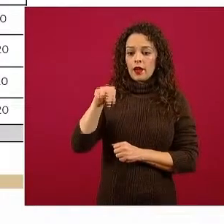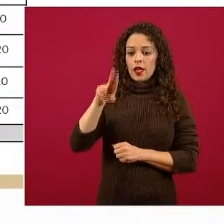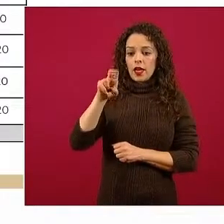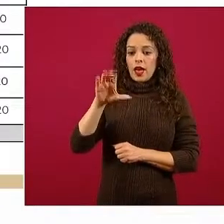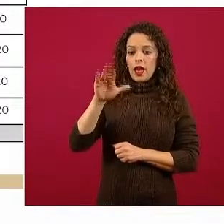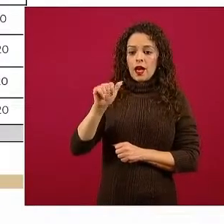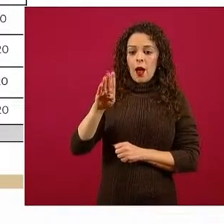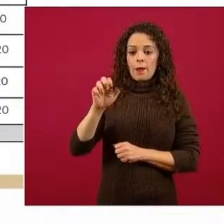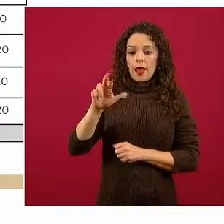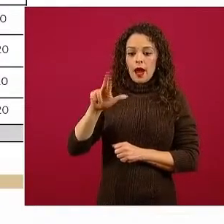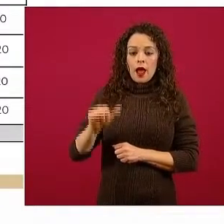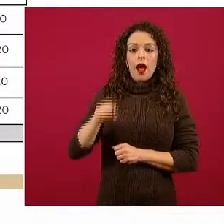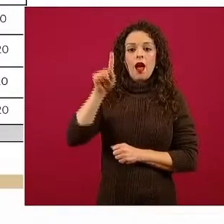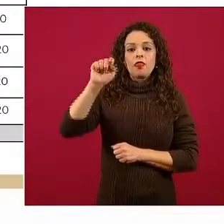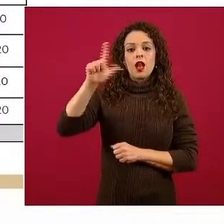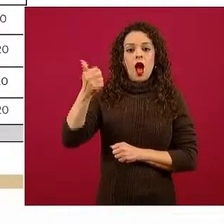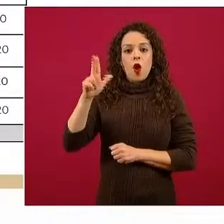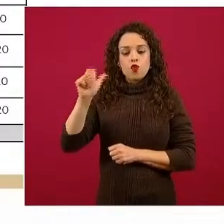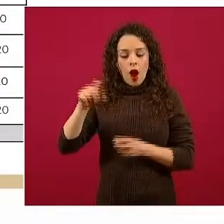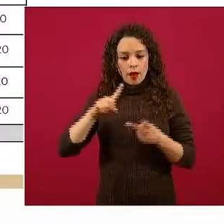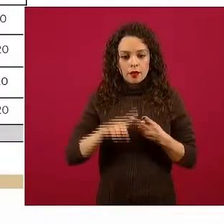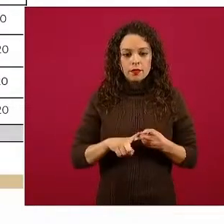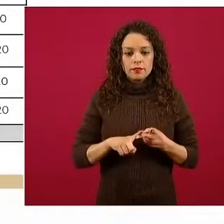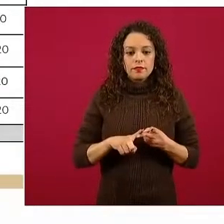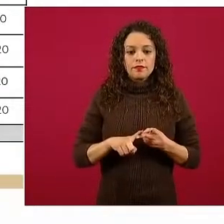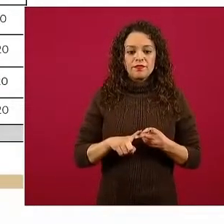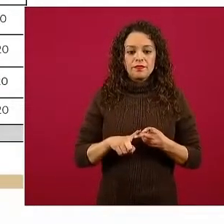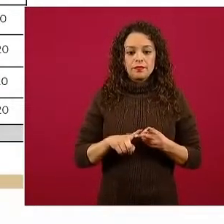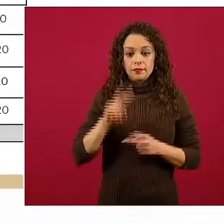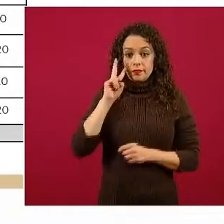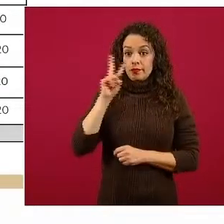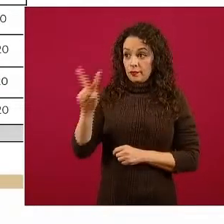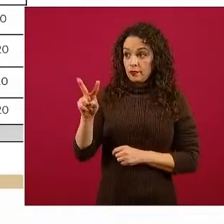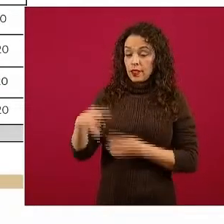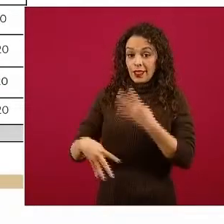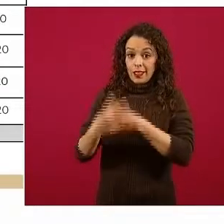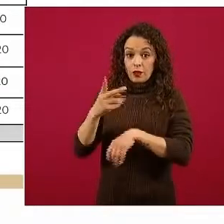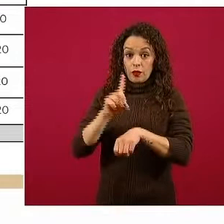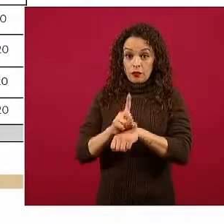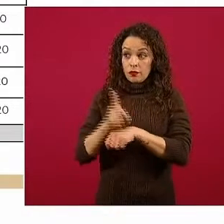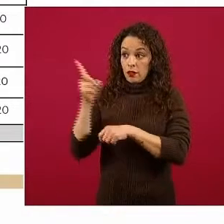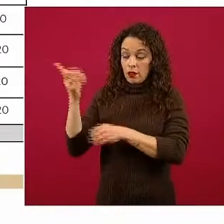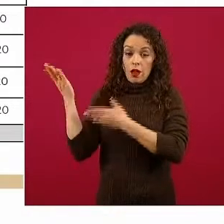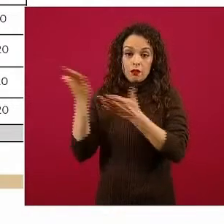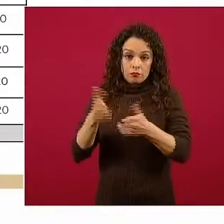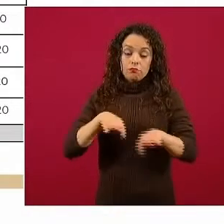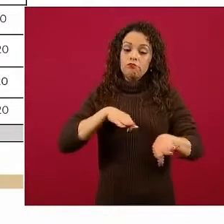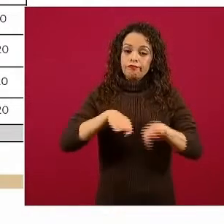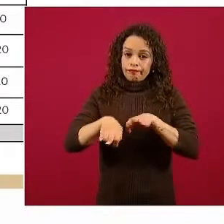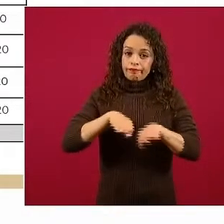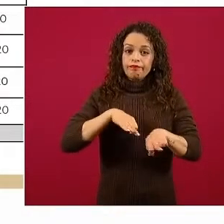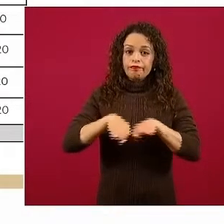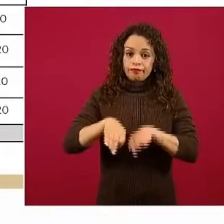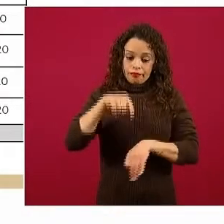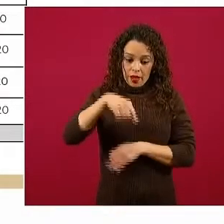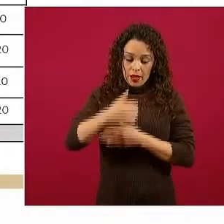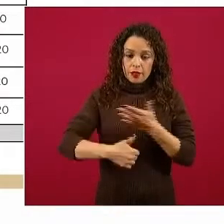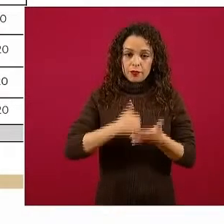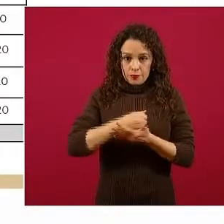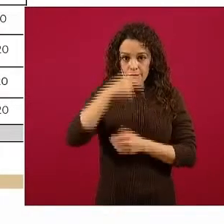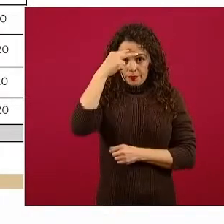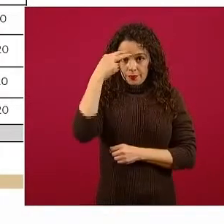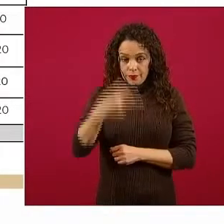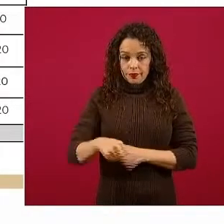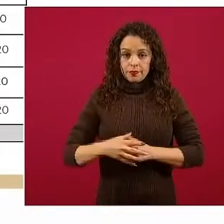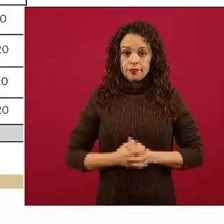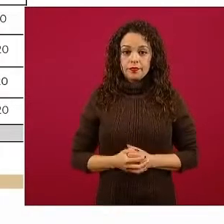Hospital de Tláhuac. Como ven ustedes, estarán los próximos 14 días trabajando en nuestra ciudad.